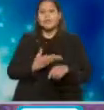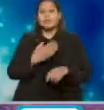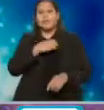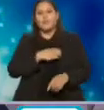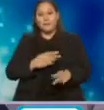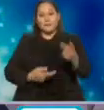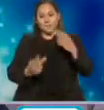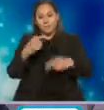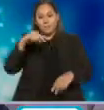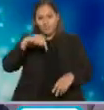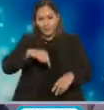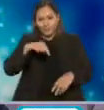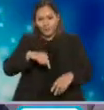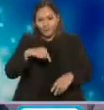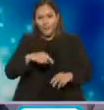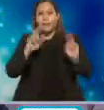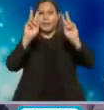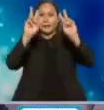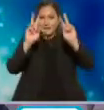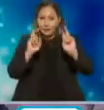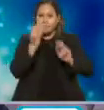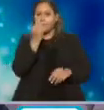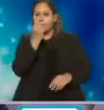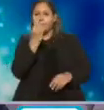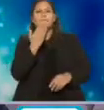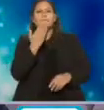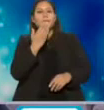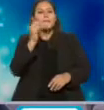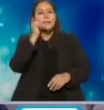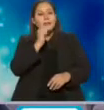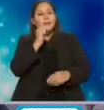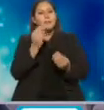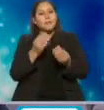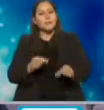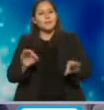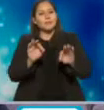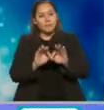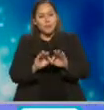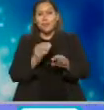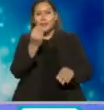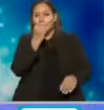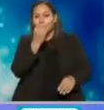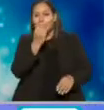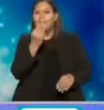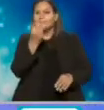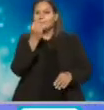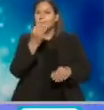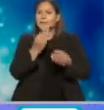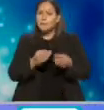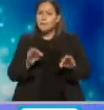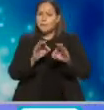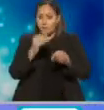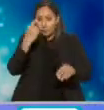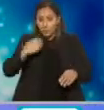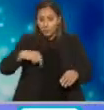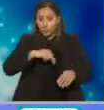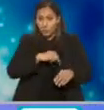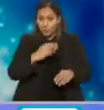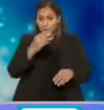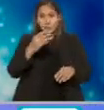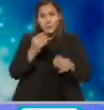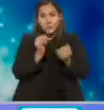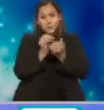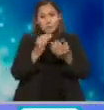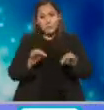estar en estas cuestiones de alimentación siempre tan importantes. De alimentación importante, y para nosotros también es importante aprender